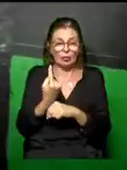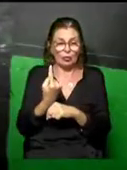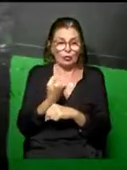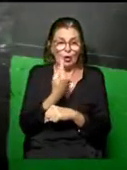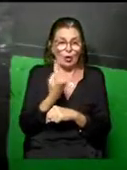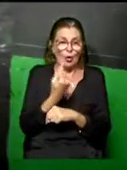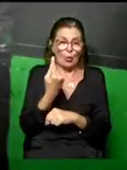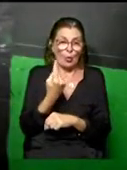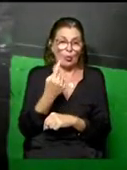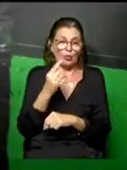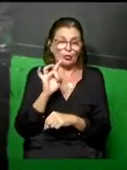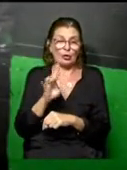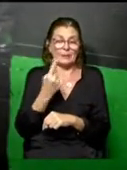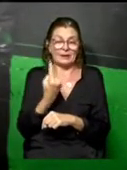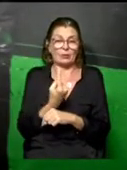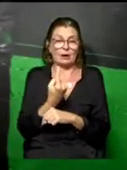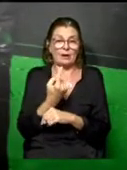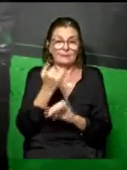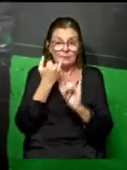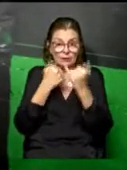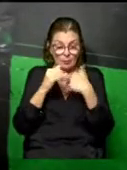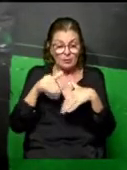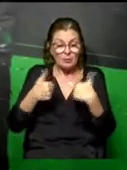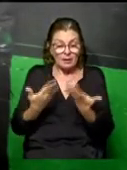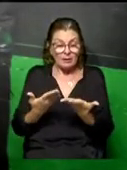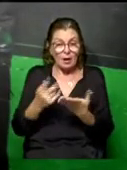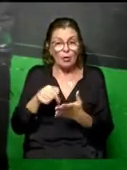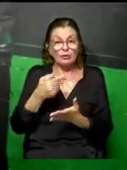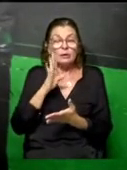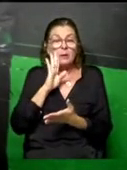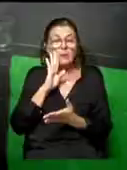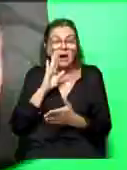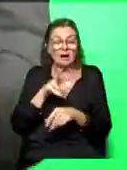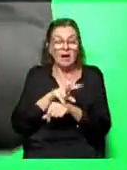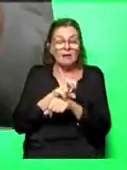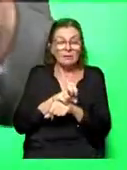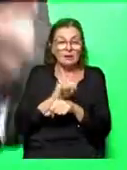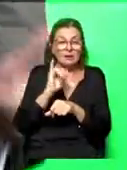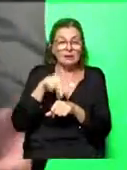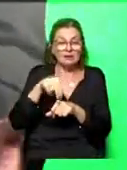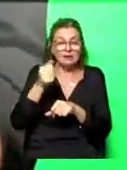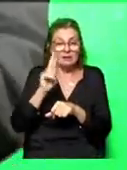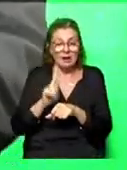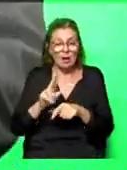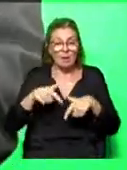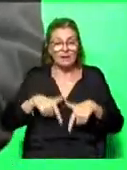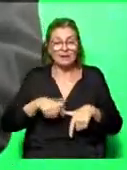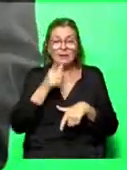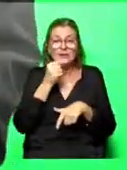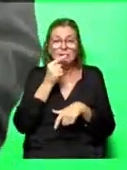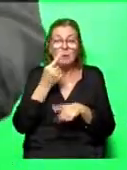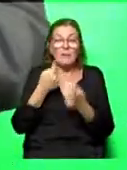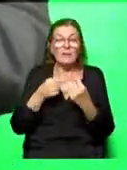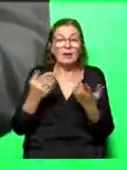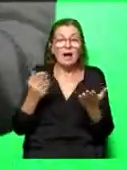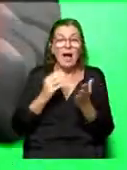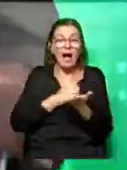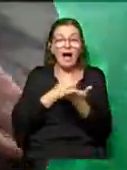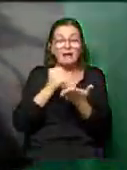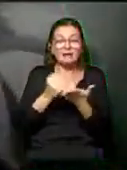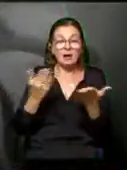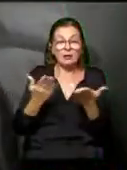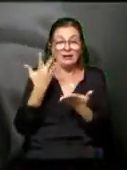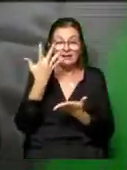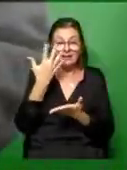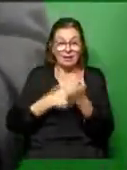otras madres que tienen información para dar, que se la han arrimado a Fiscalía, al INAU y al Ministerio del Interior, pero hasta ahora, Josema, hasta 5 o 6 años